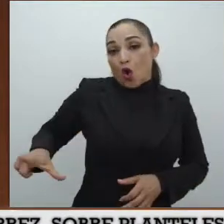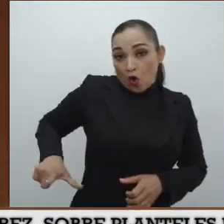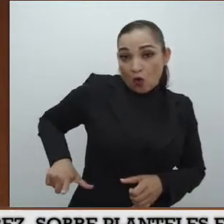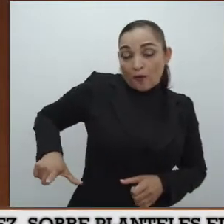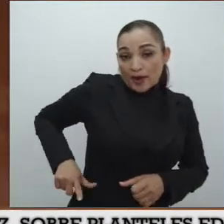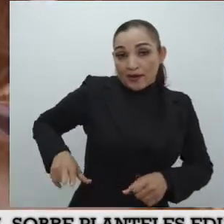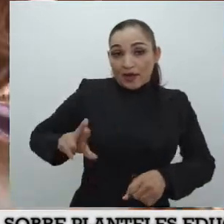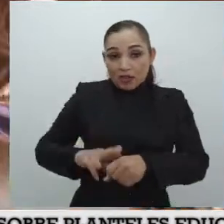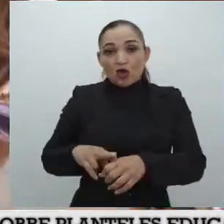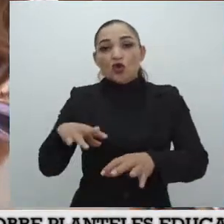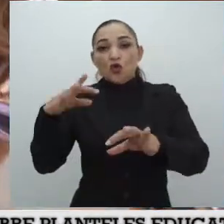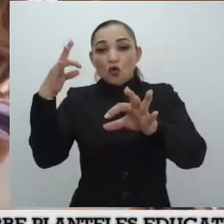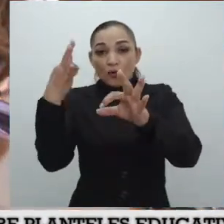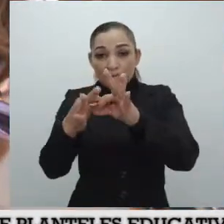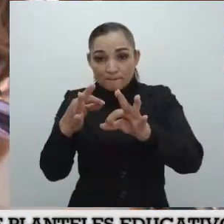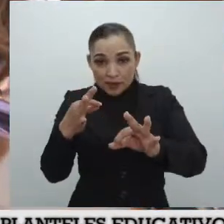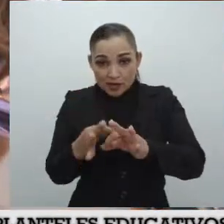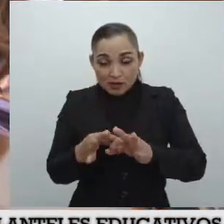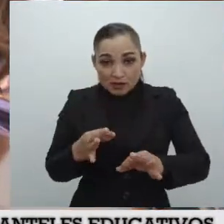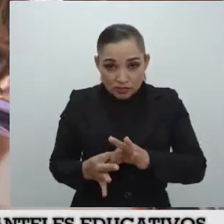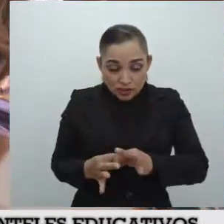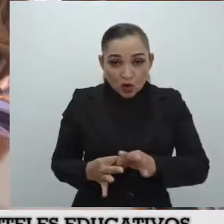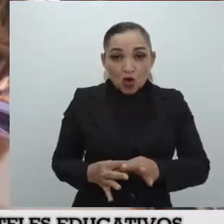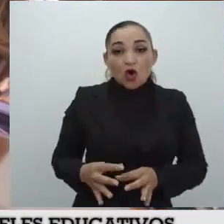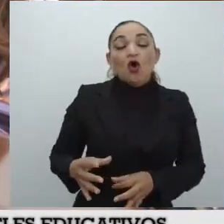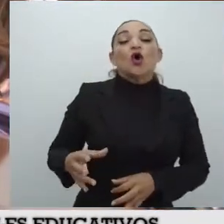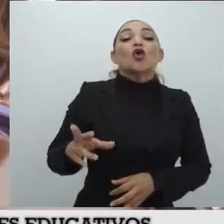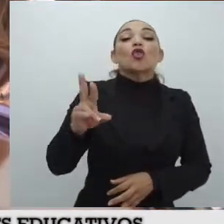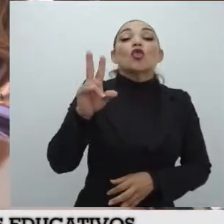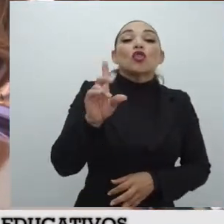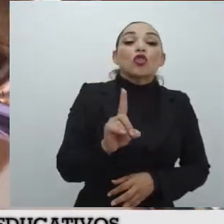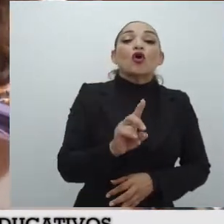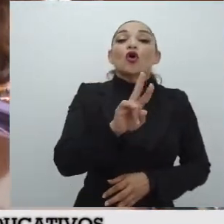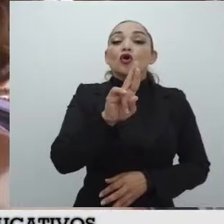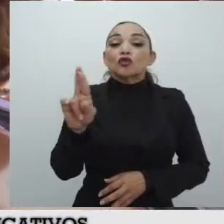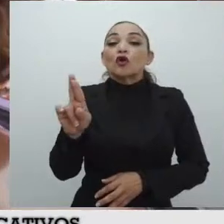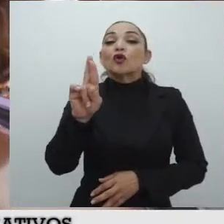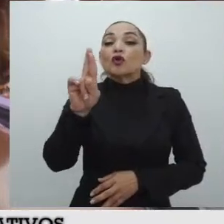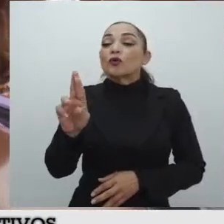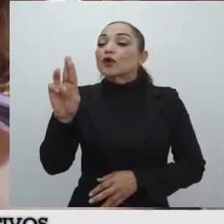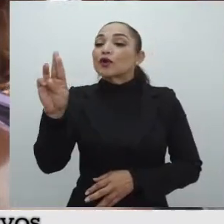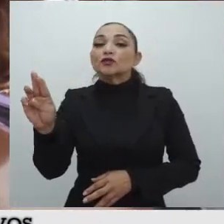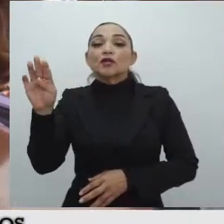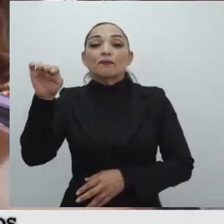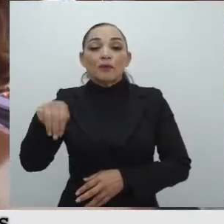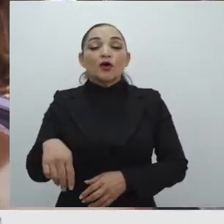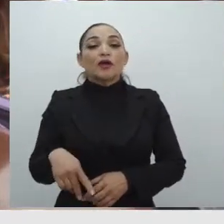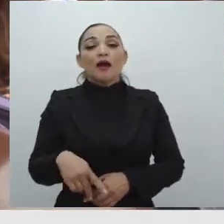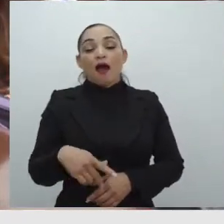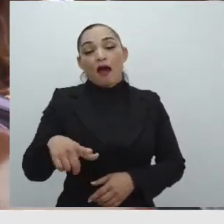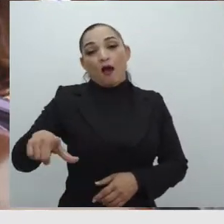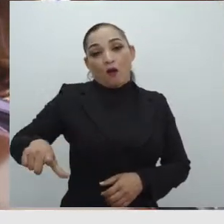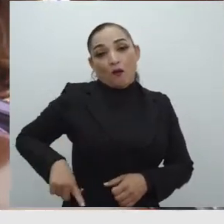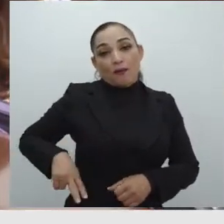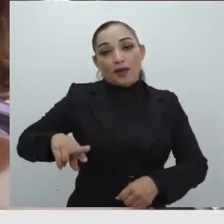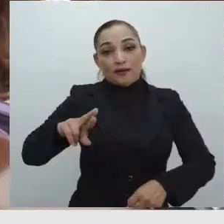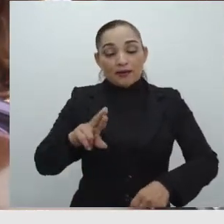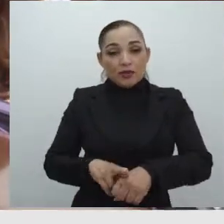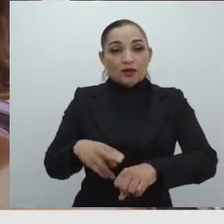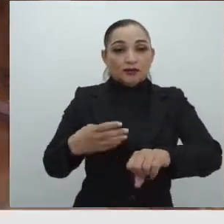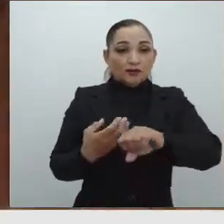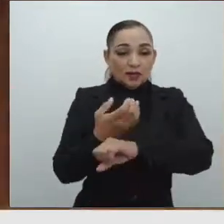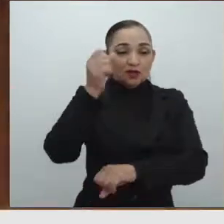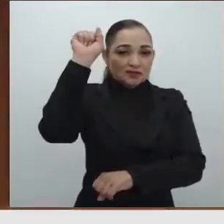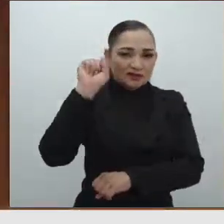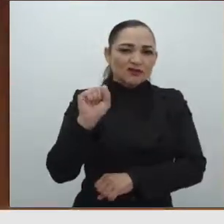gobierno del doctor Rubén Rocha Moya, gobernador constitucional del estado de Sinaloa. Y le